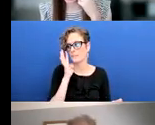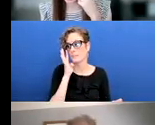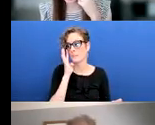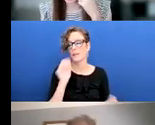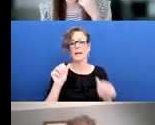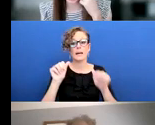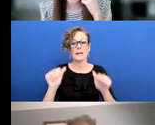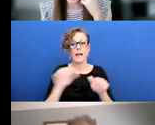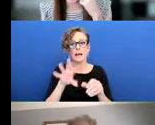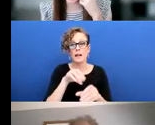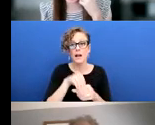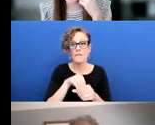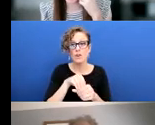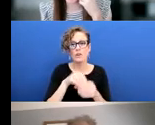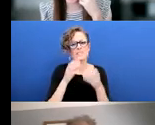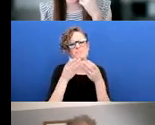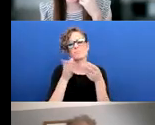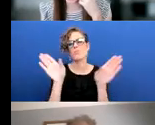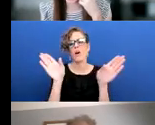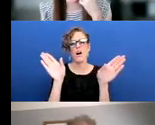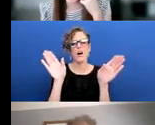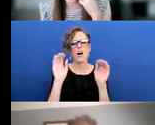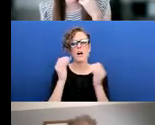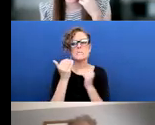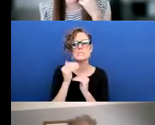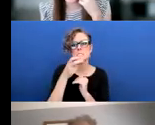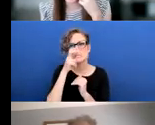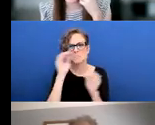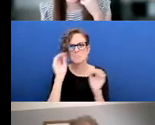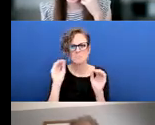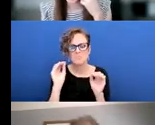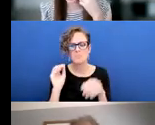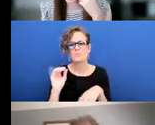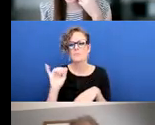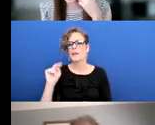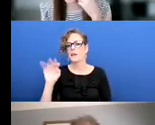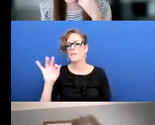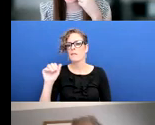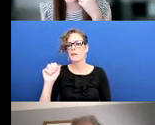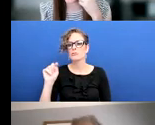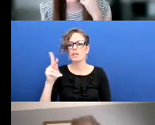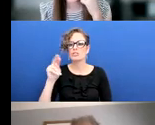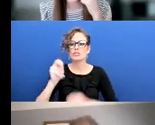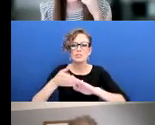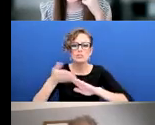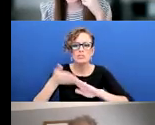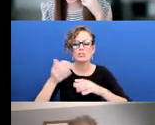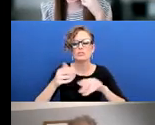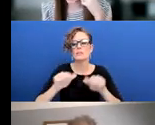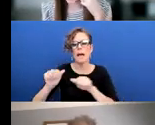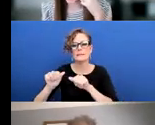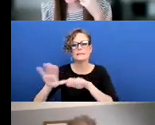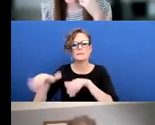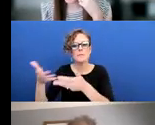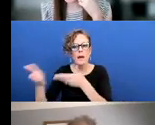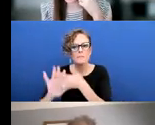que puede abarcar está bastante amplio. Puede ser infraestructura de